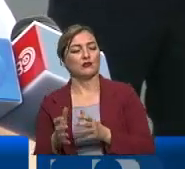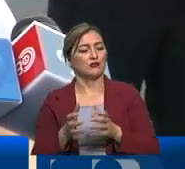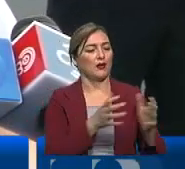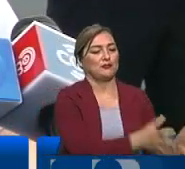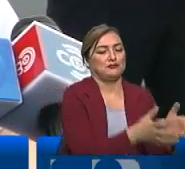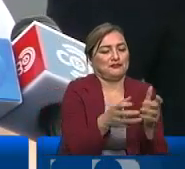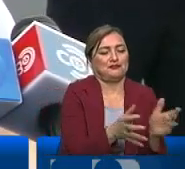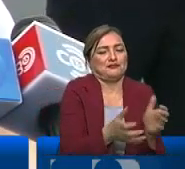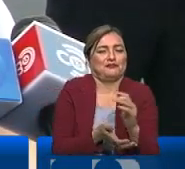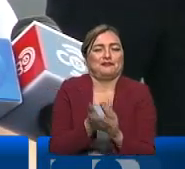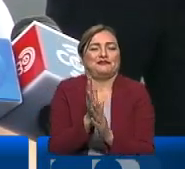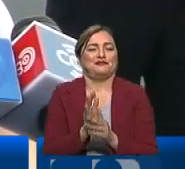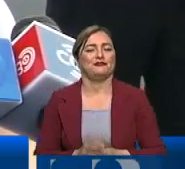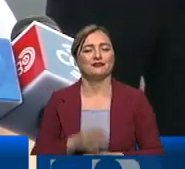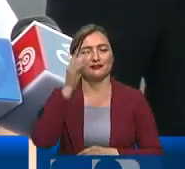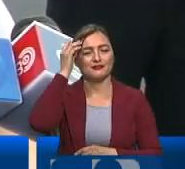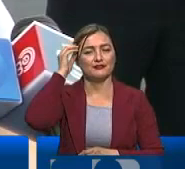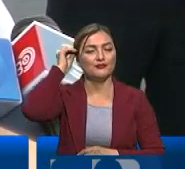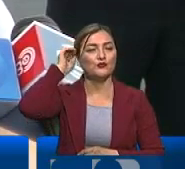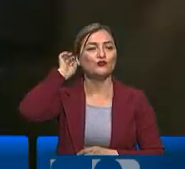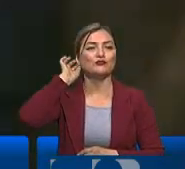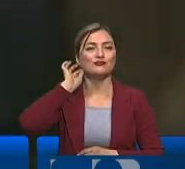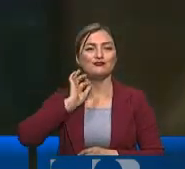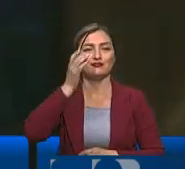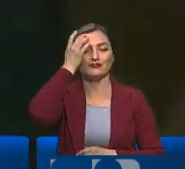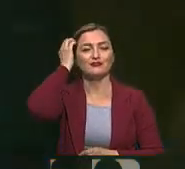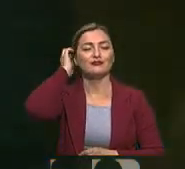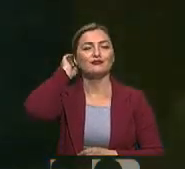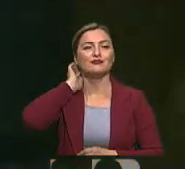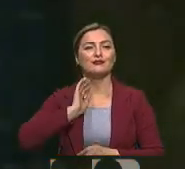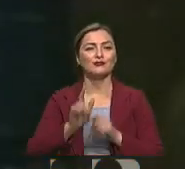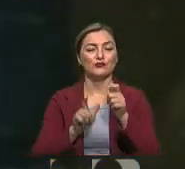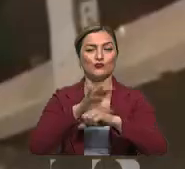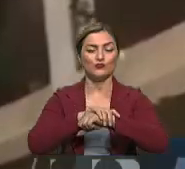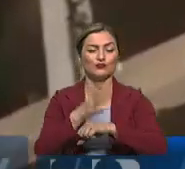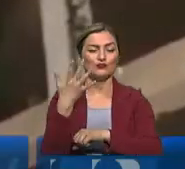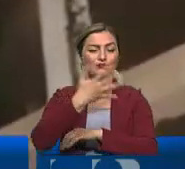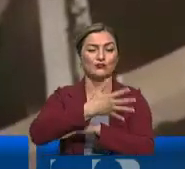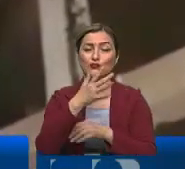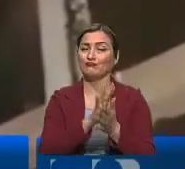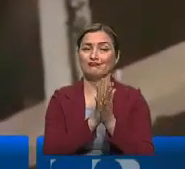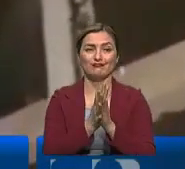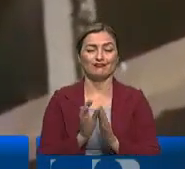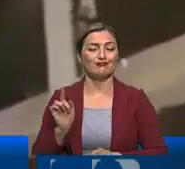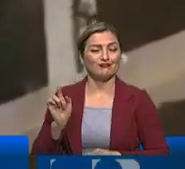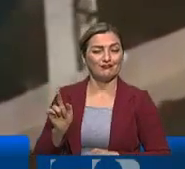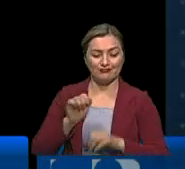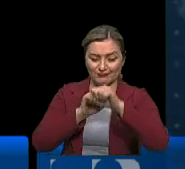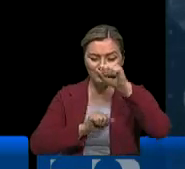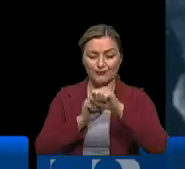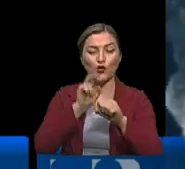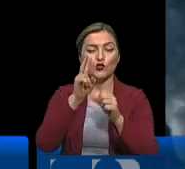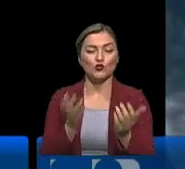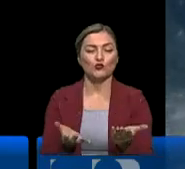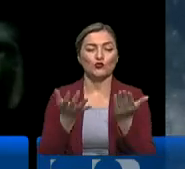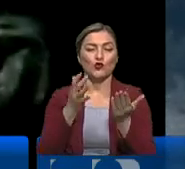un objeto en el mar, emite una señal. Tampoco hubo detenidos hace 5 días cuando Antinarcóticos encontró